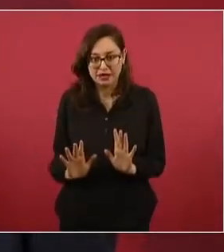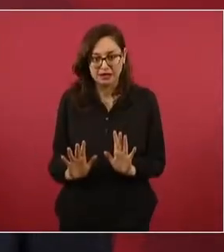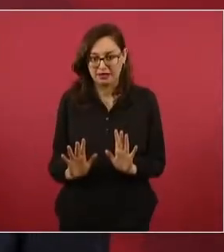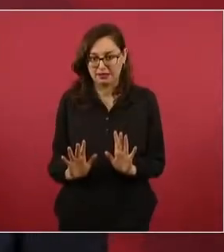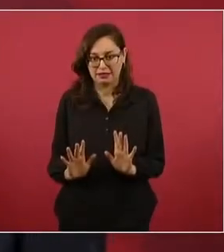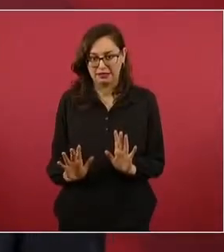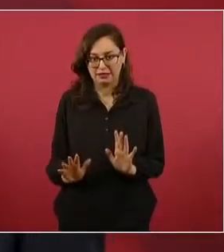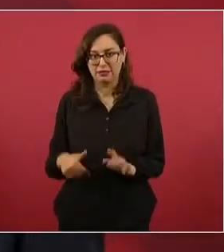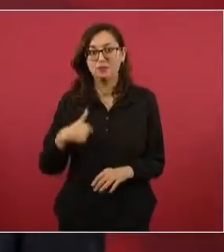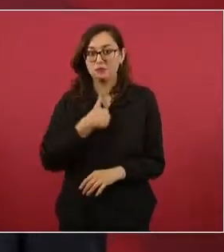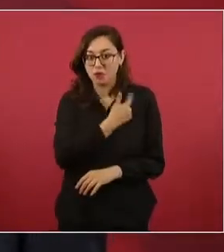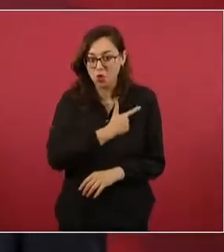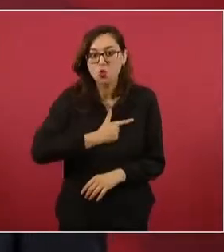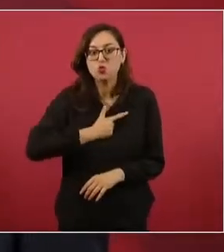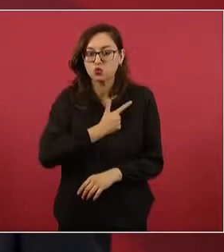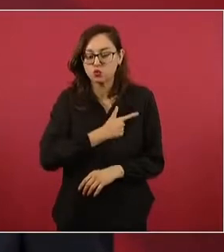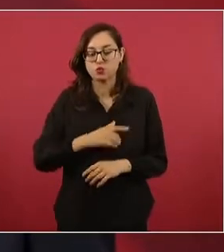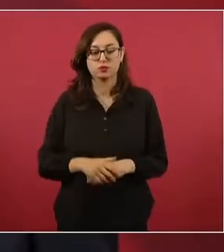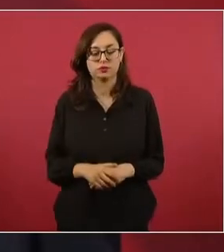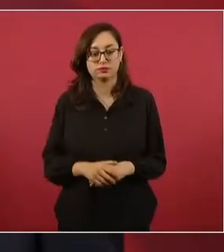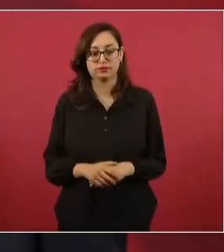paz requiere